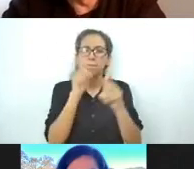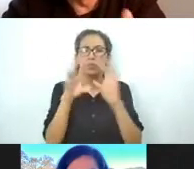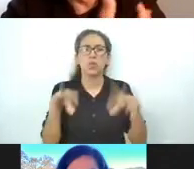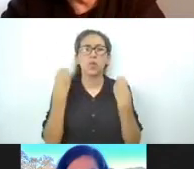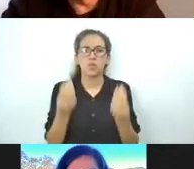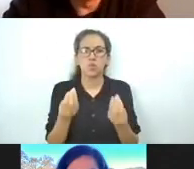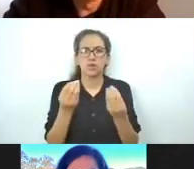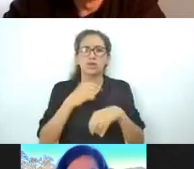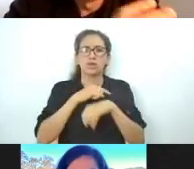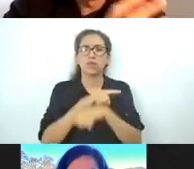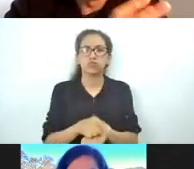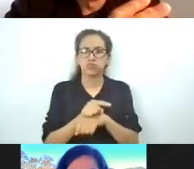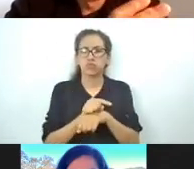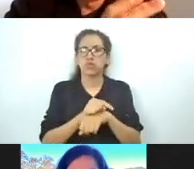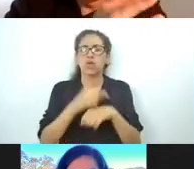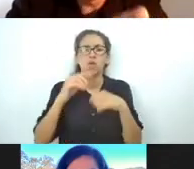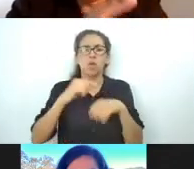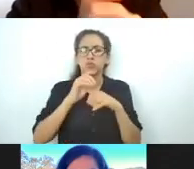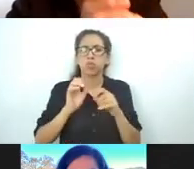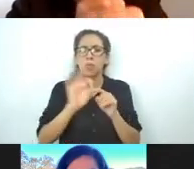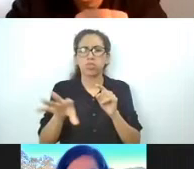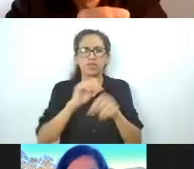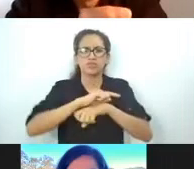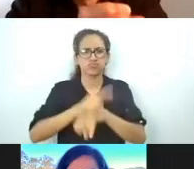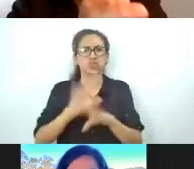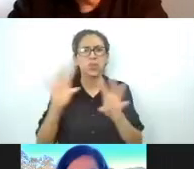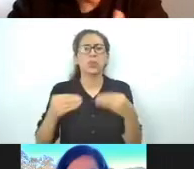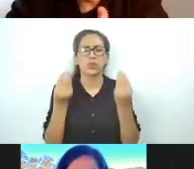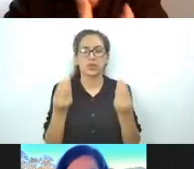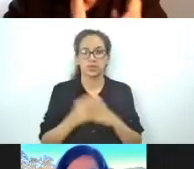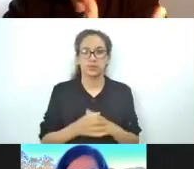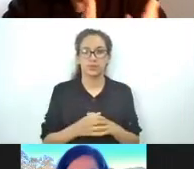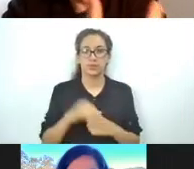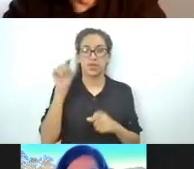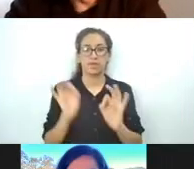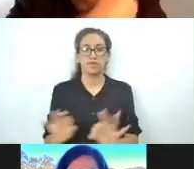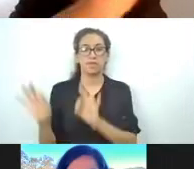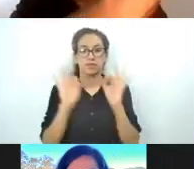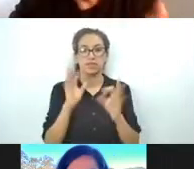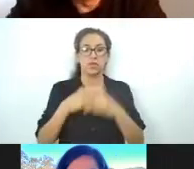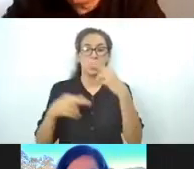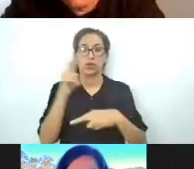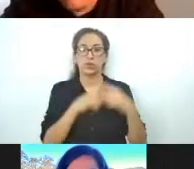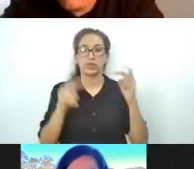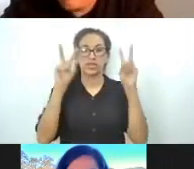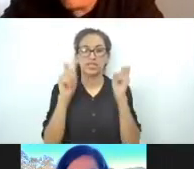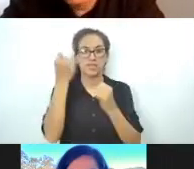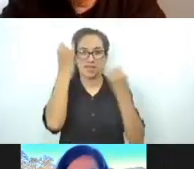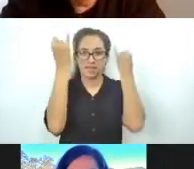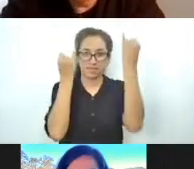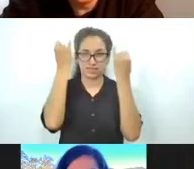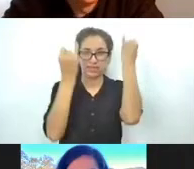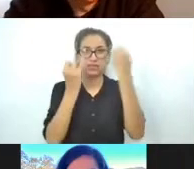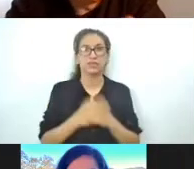por eyaculación retardada, pero es que aquí vuelve a detallarse el tema de la expectativa.